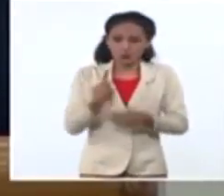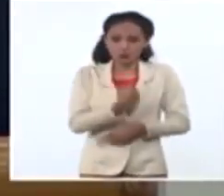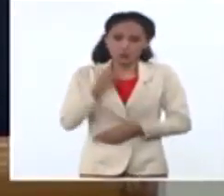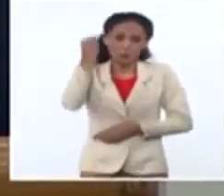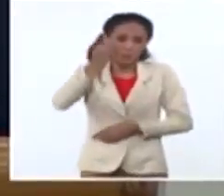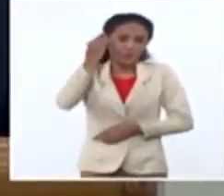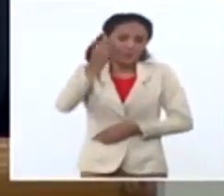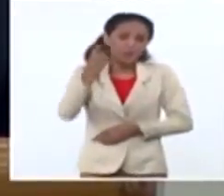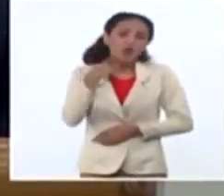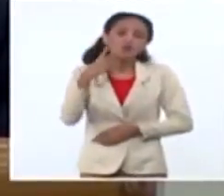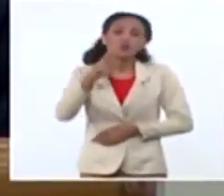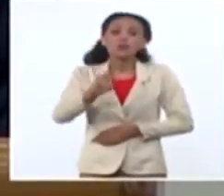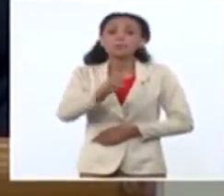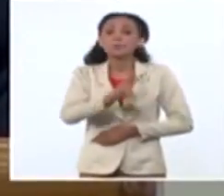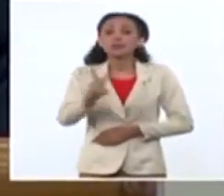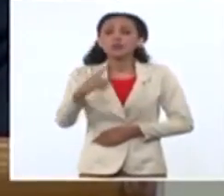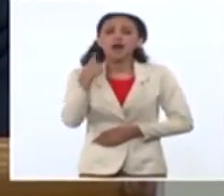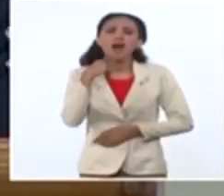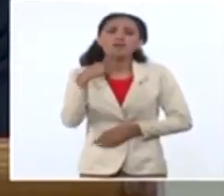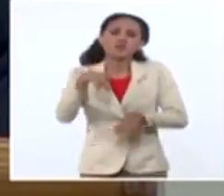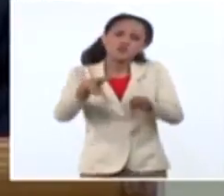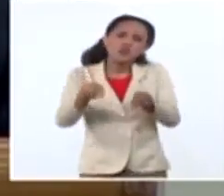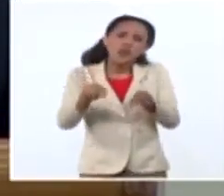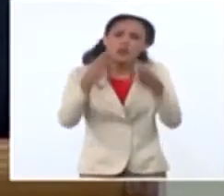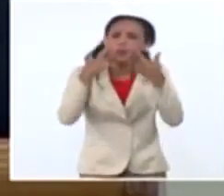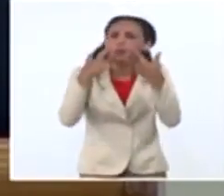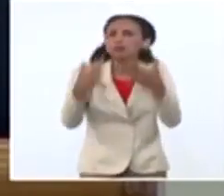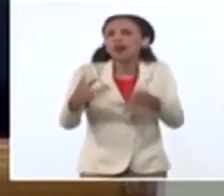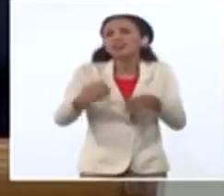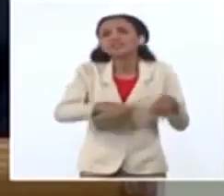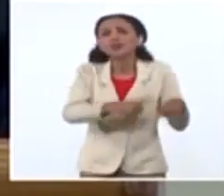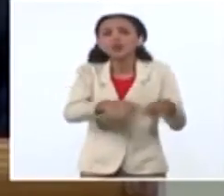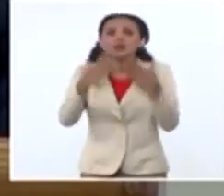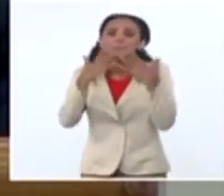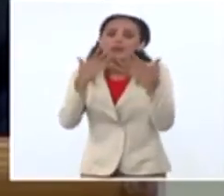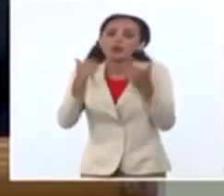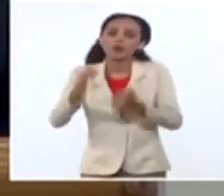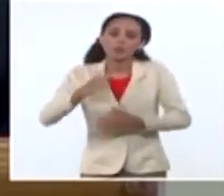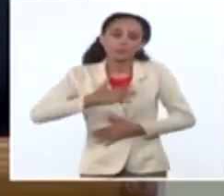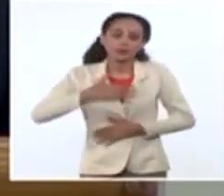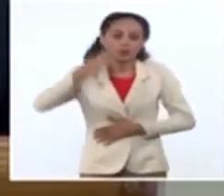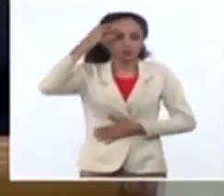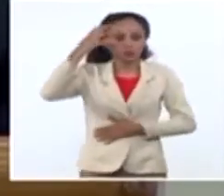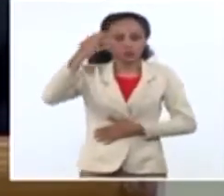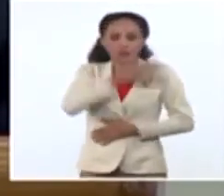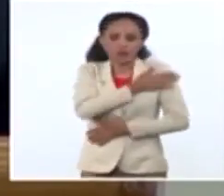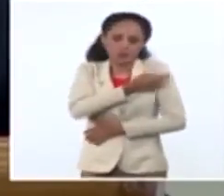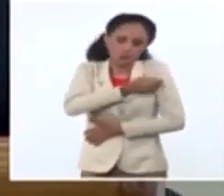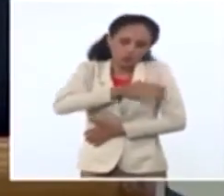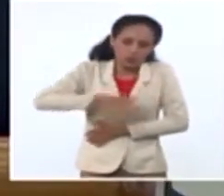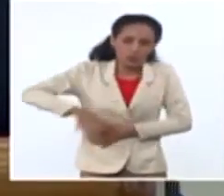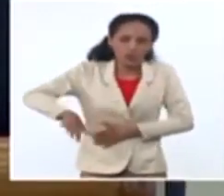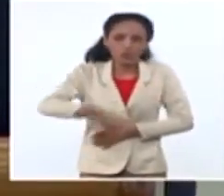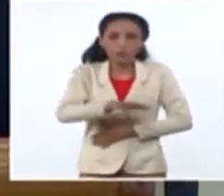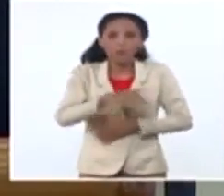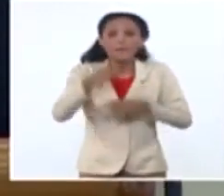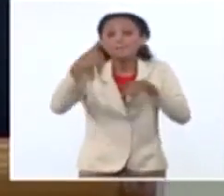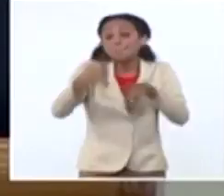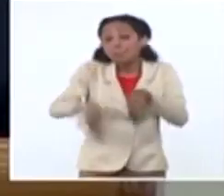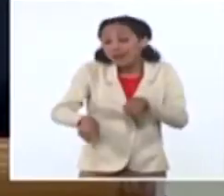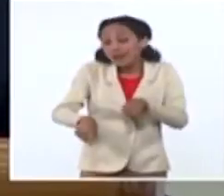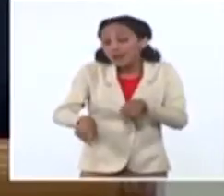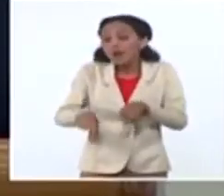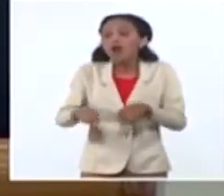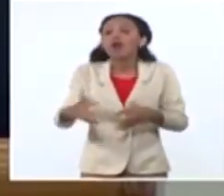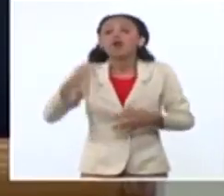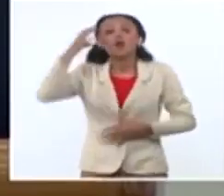de oportunidad promisorio para nuestro pueblo. Mientras el gobierno de Estados Unidos